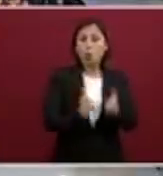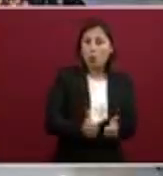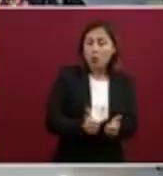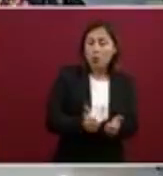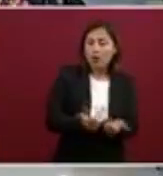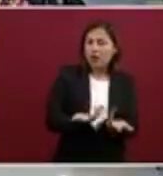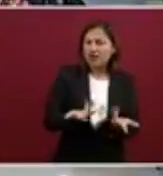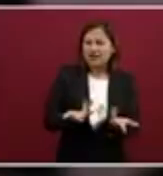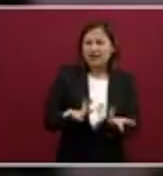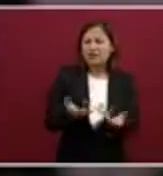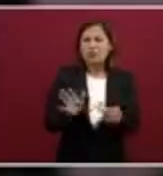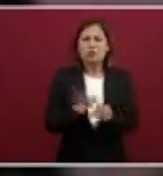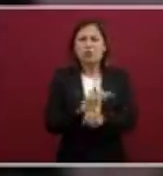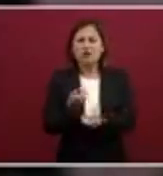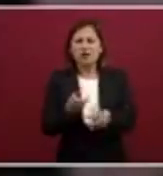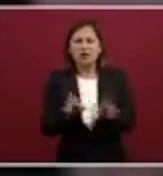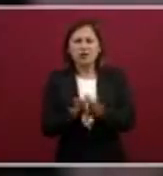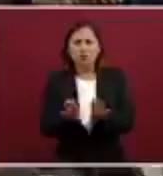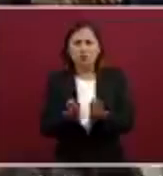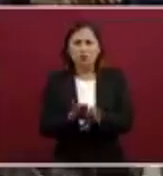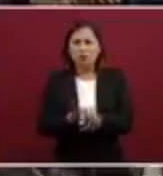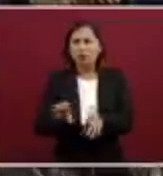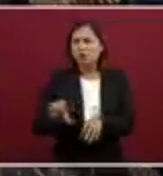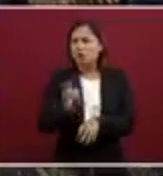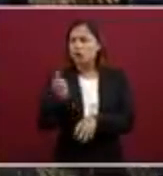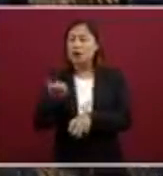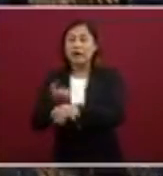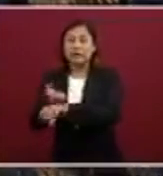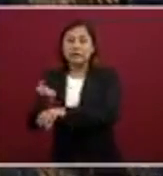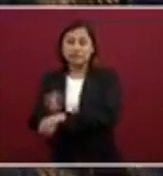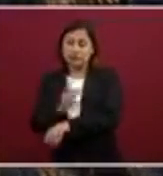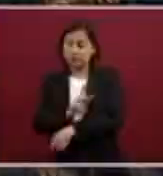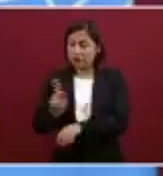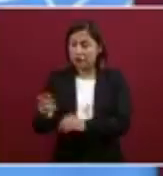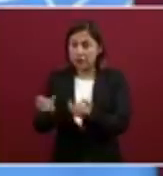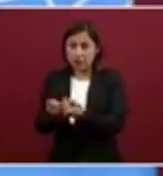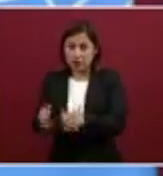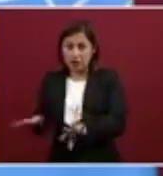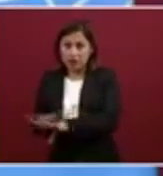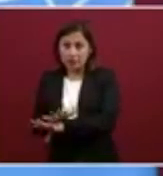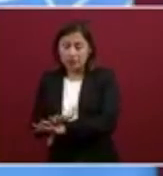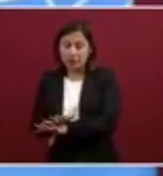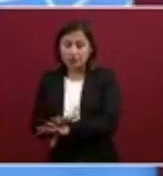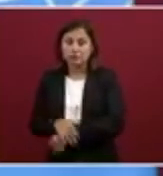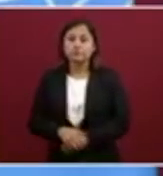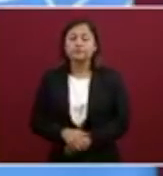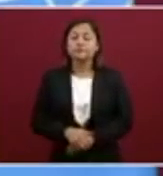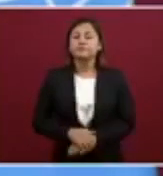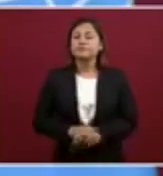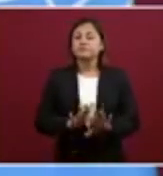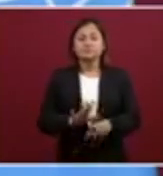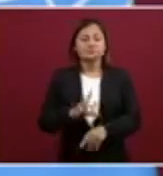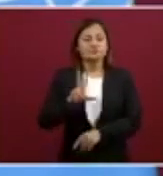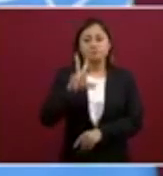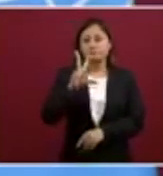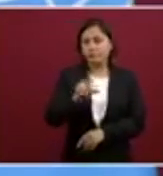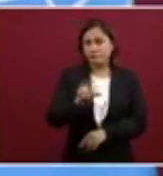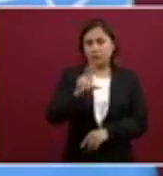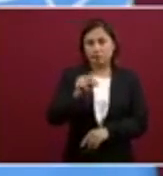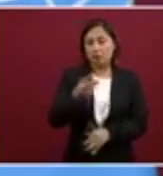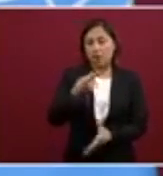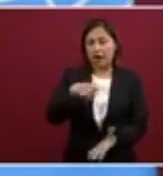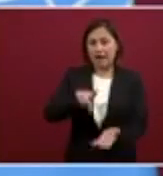esperan cambios similares en otros estados? Gracias. No van a haber delegados de el gobierno